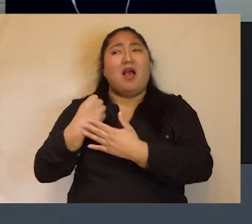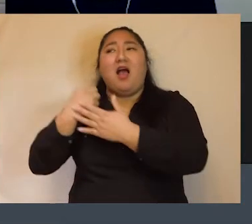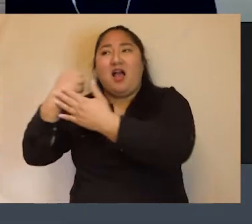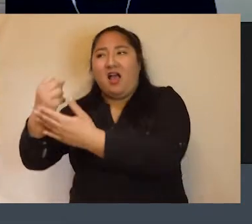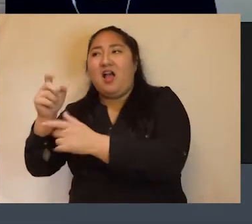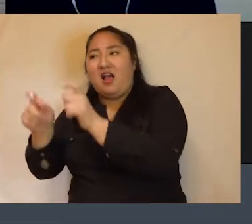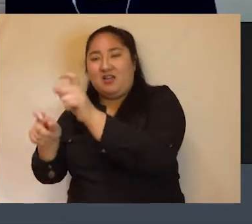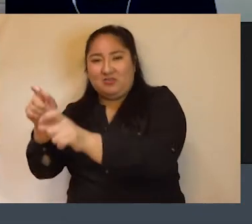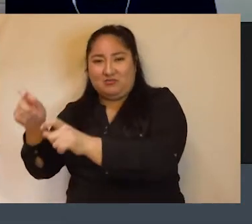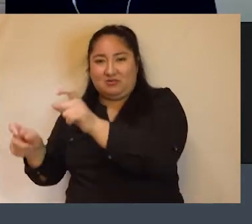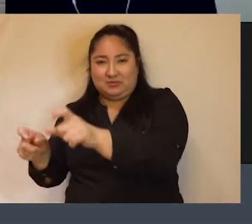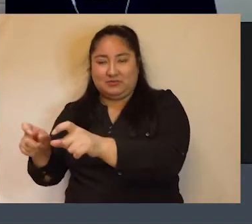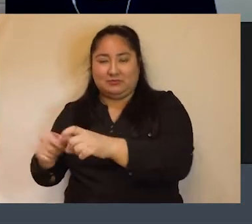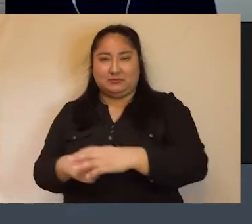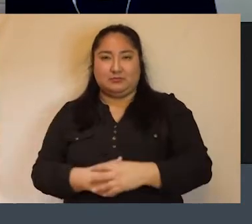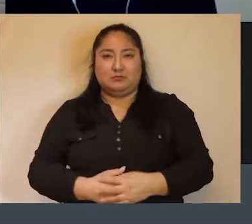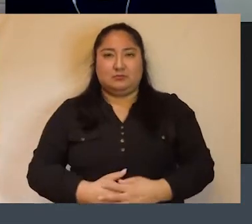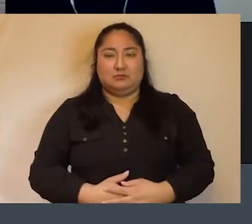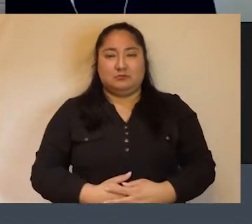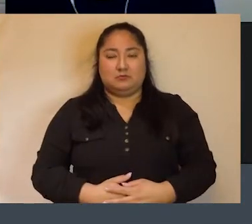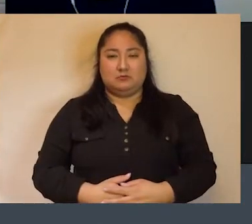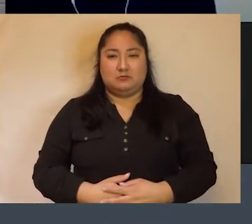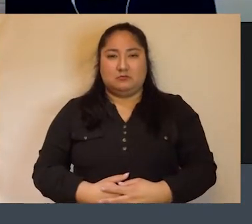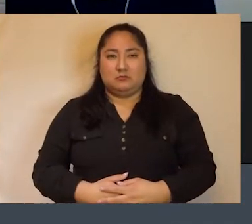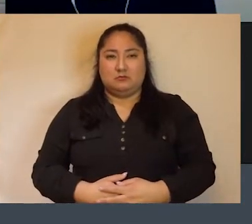posibilitando diversificar notablemente el riesgo.